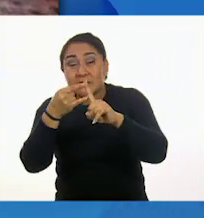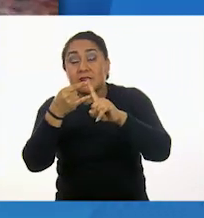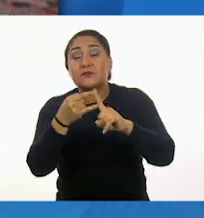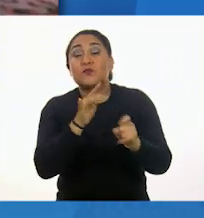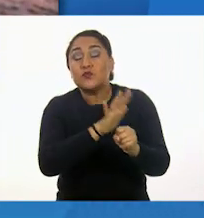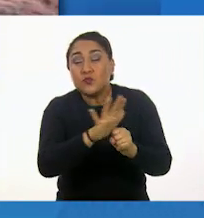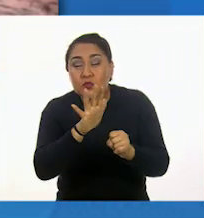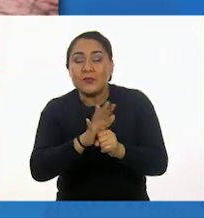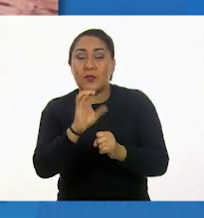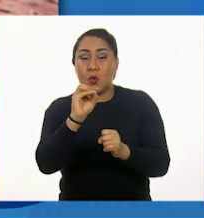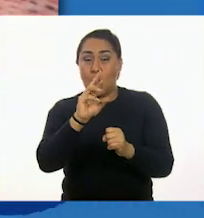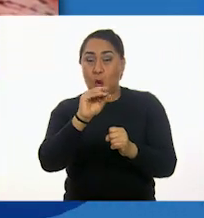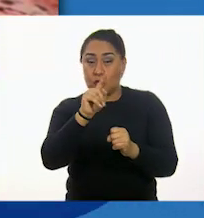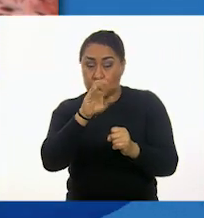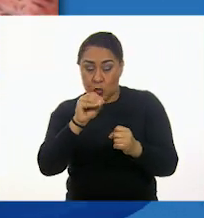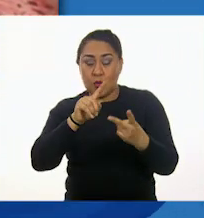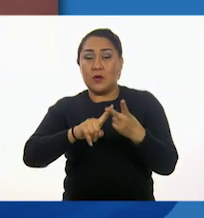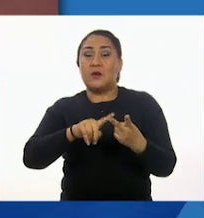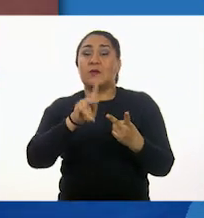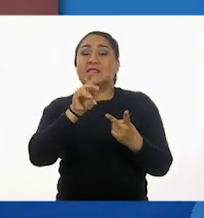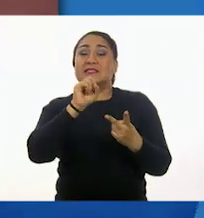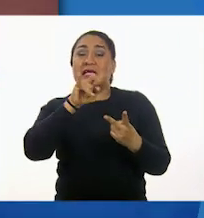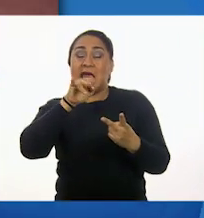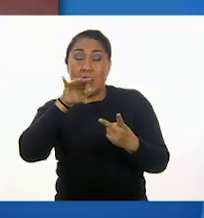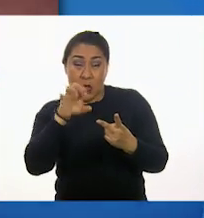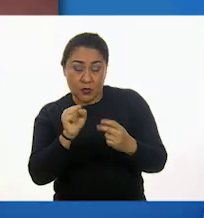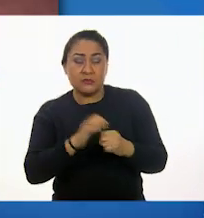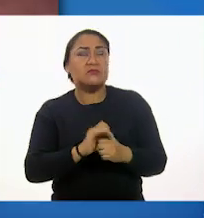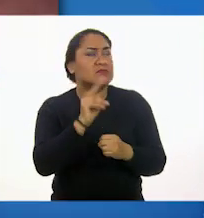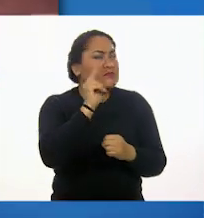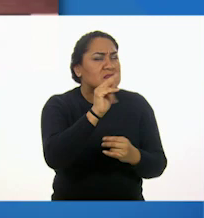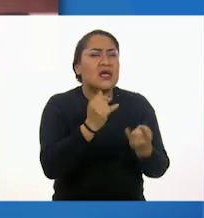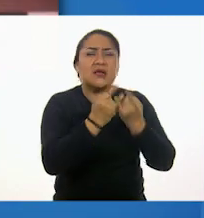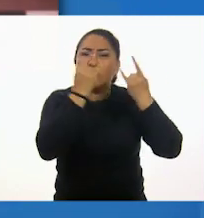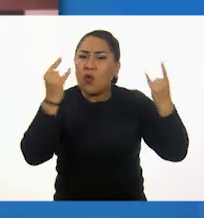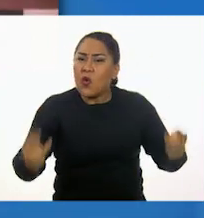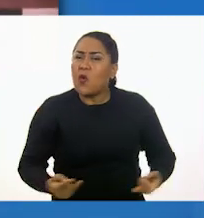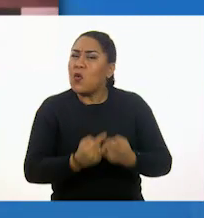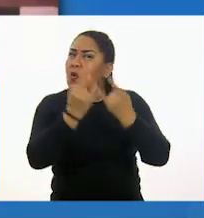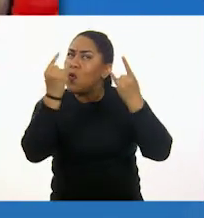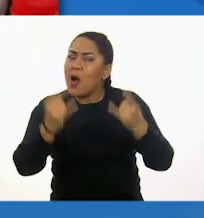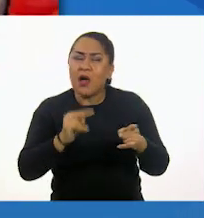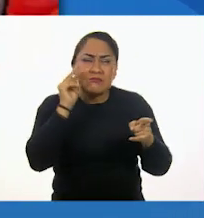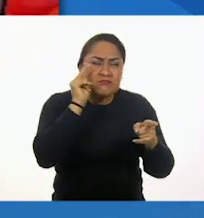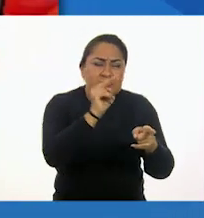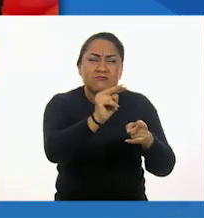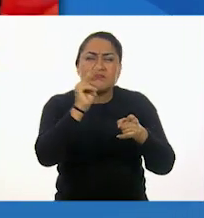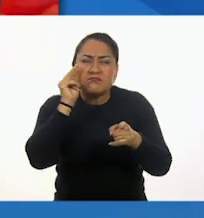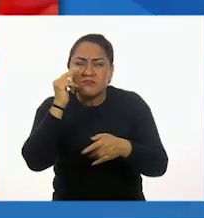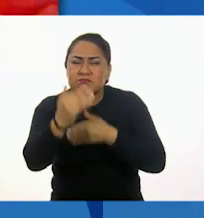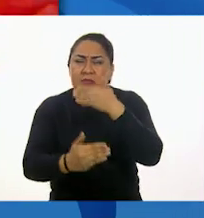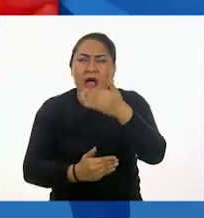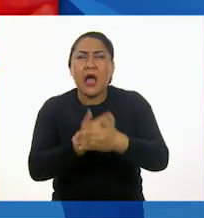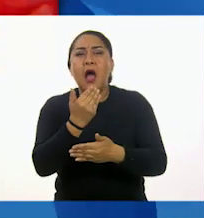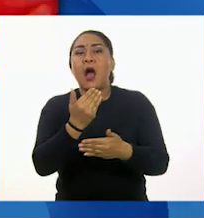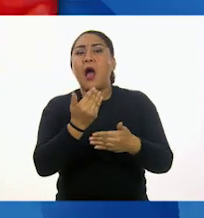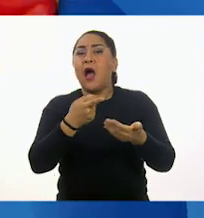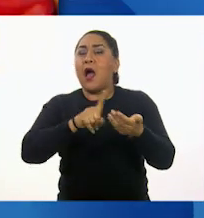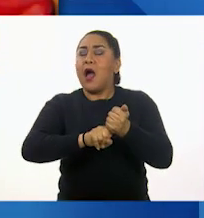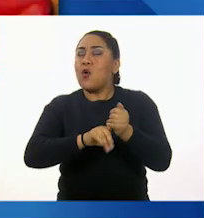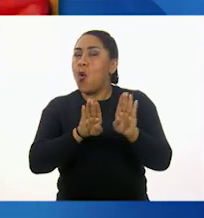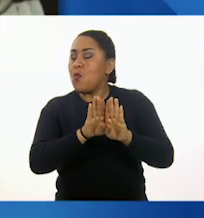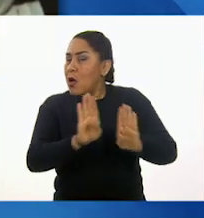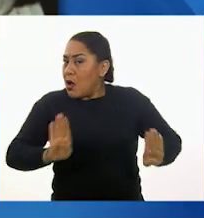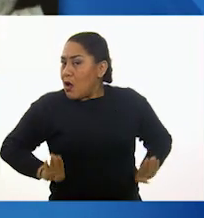reaccionarios, los de Orozco y Siqueiros. Todas las historias que a través del tiempo se tejieron nos dieron una identidad a nivel